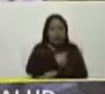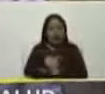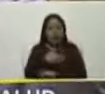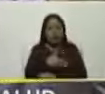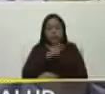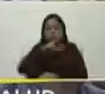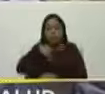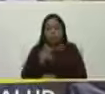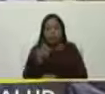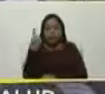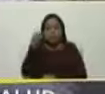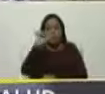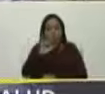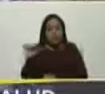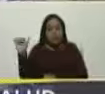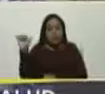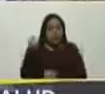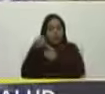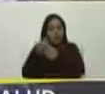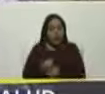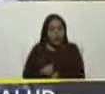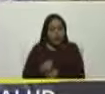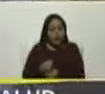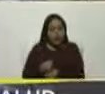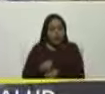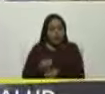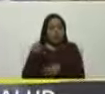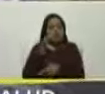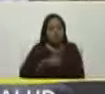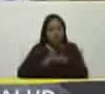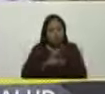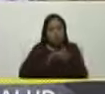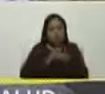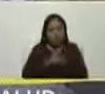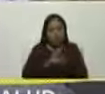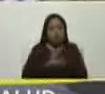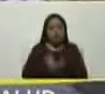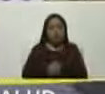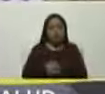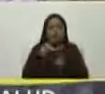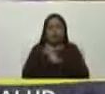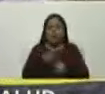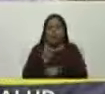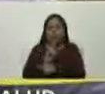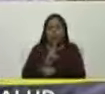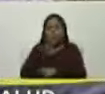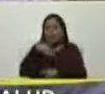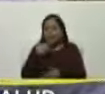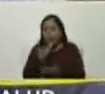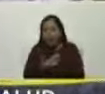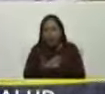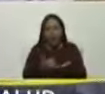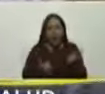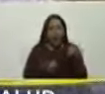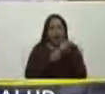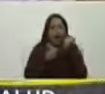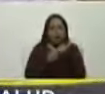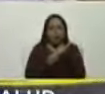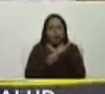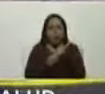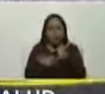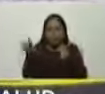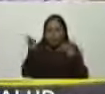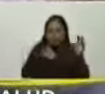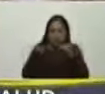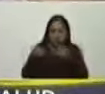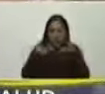puedes esperar una semana. Una semana para la solución estructural, pero de inmediata pidamos apoyo. Y nos traemos todos los lentes